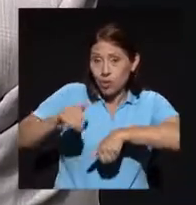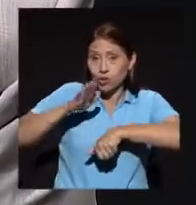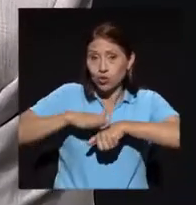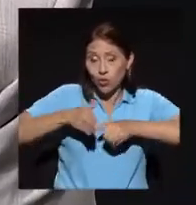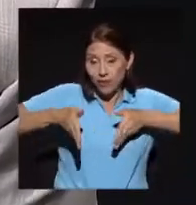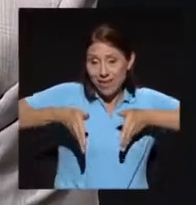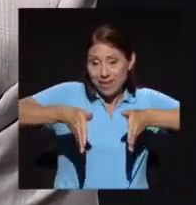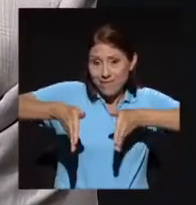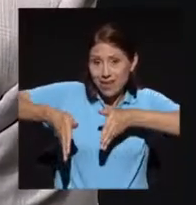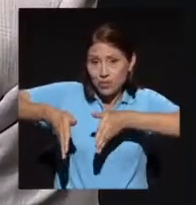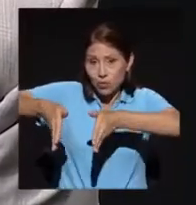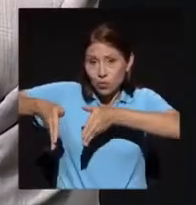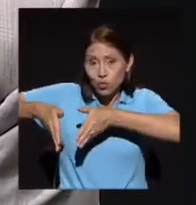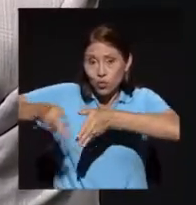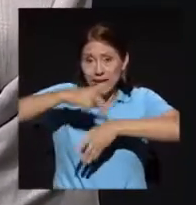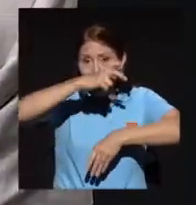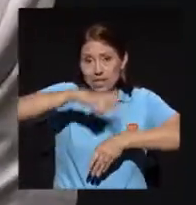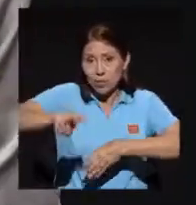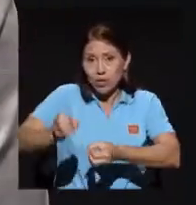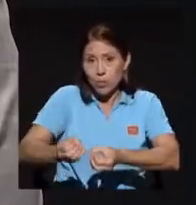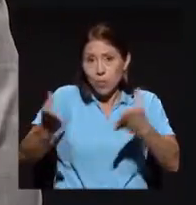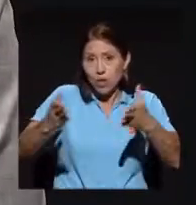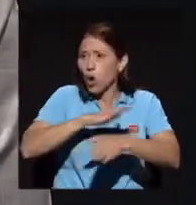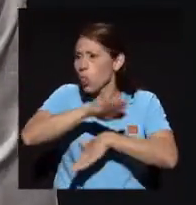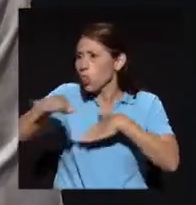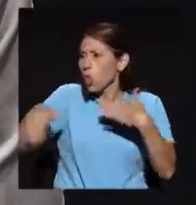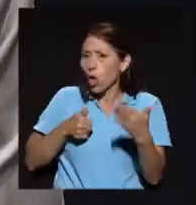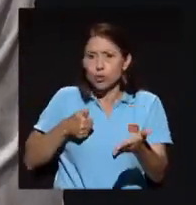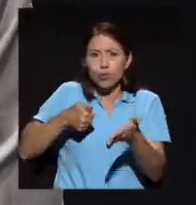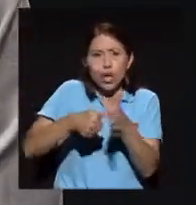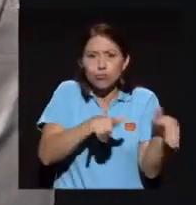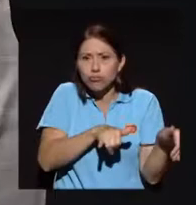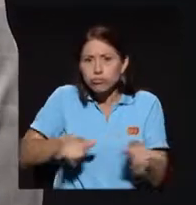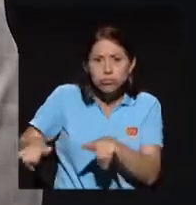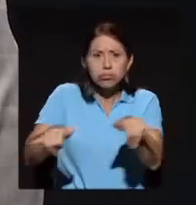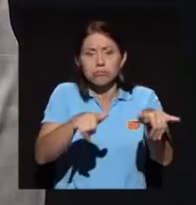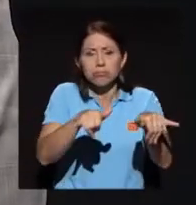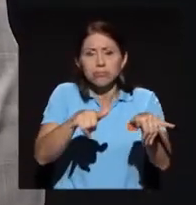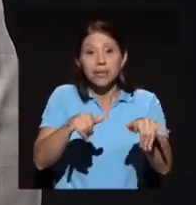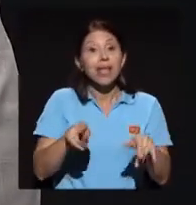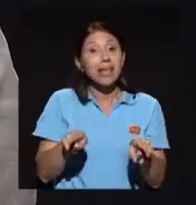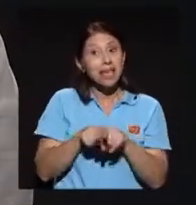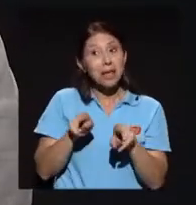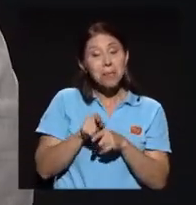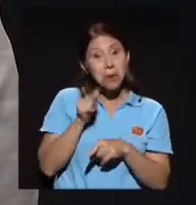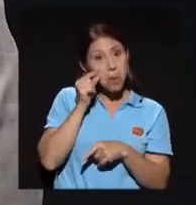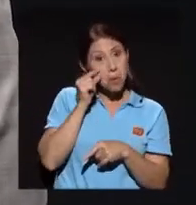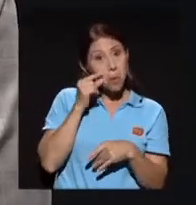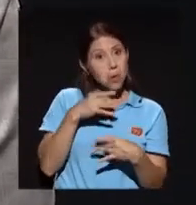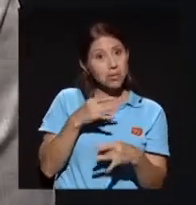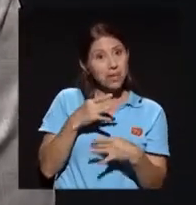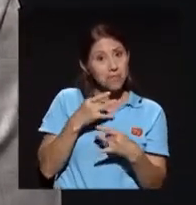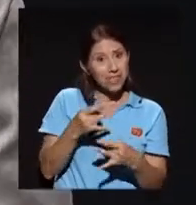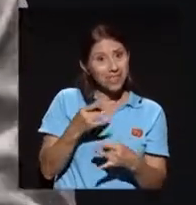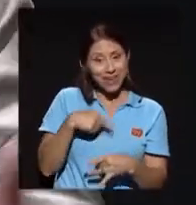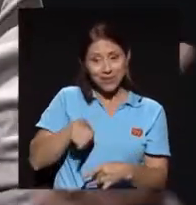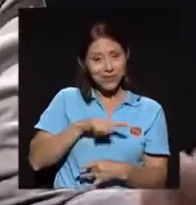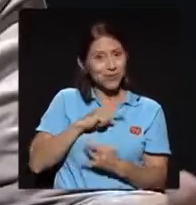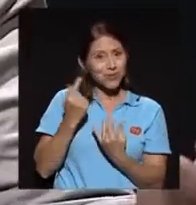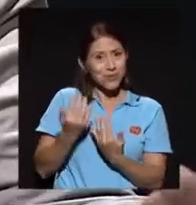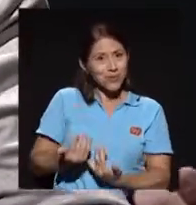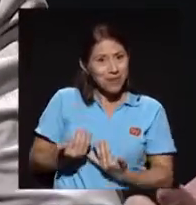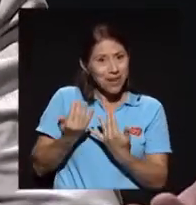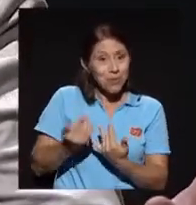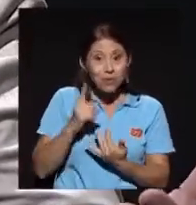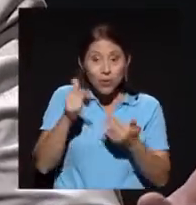público fueron acuerdos unánimes y curiosamente y digo curiosamente porque no nos lo esperábamos el acuerdo que llama al